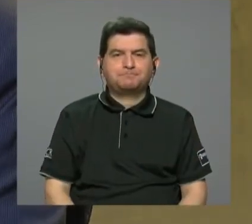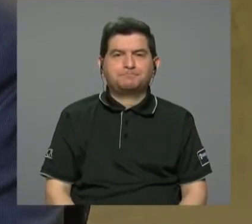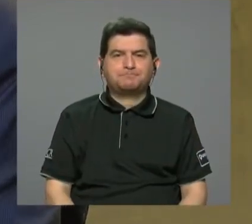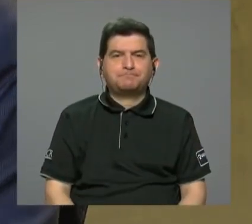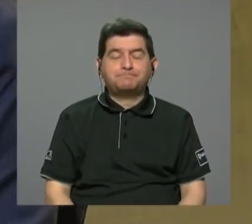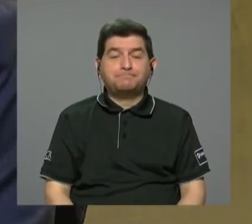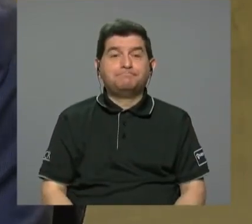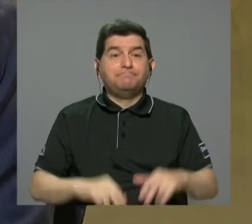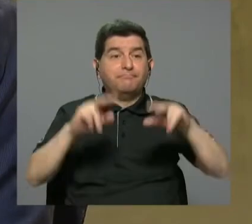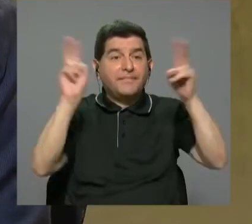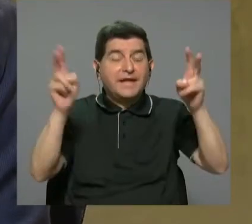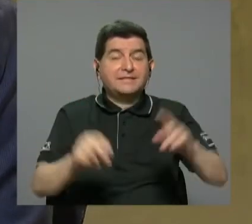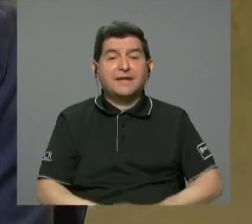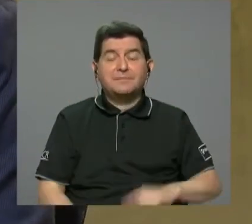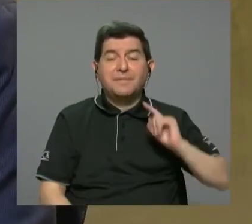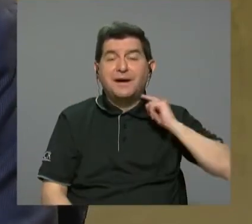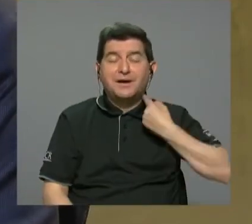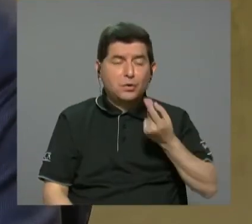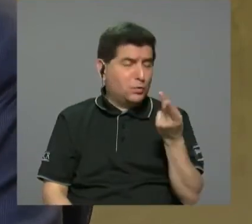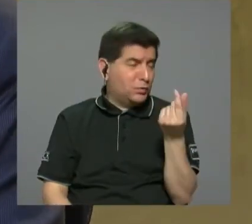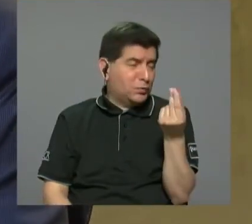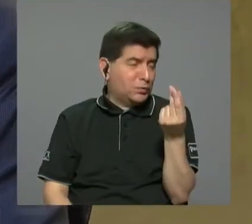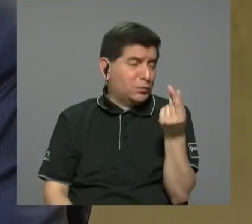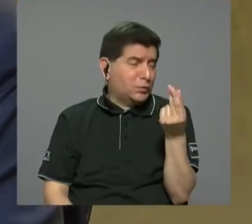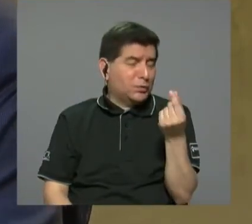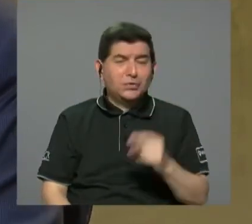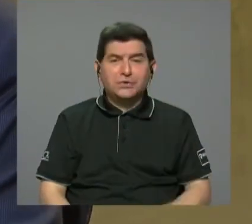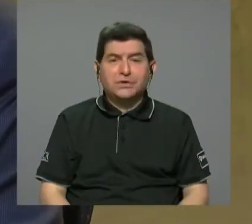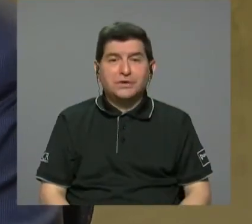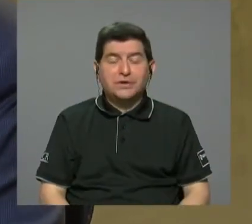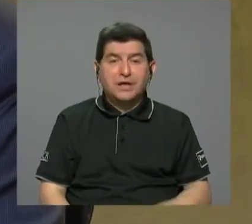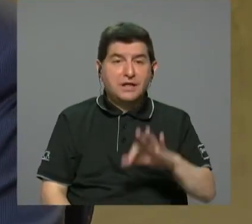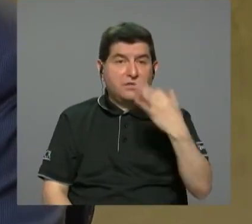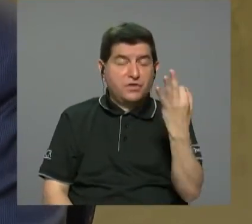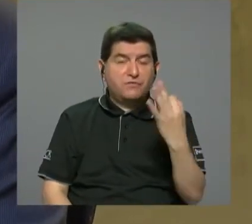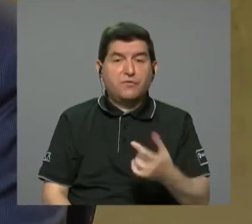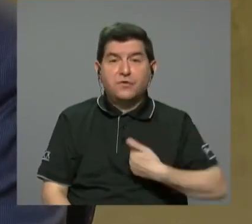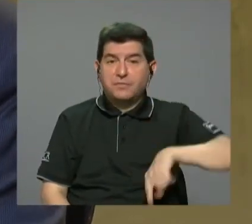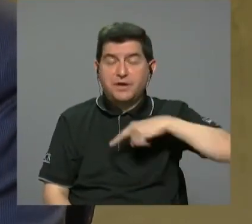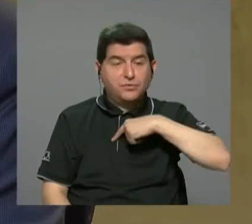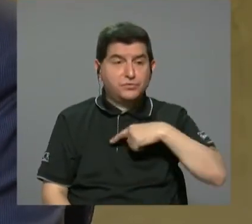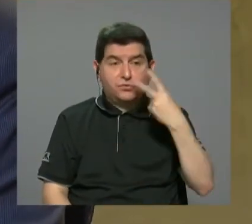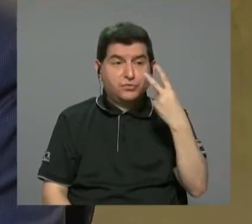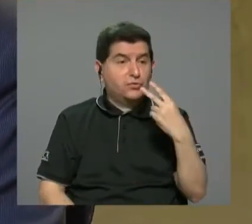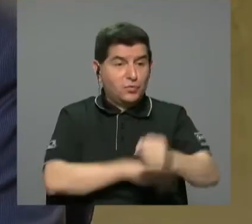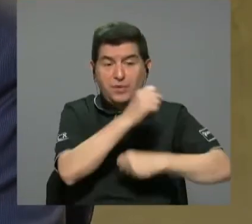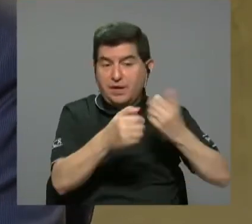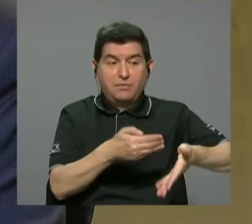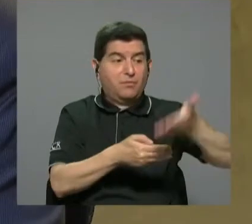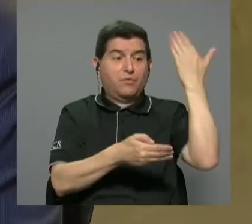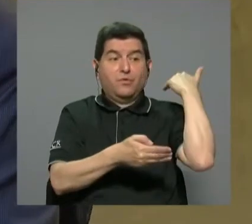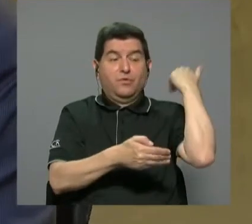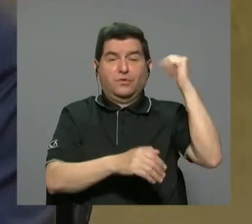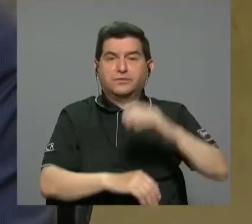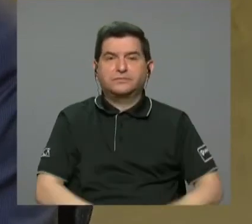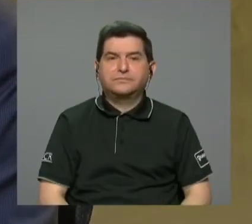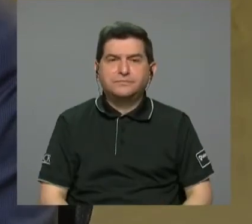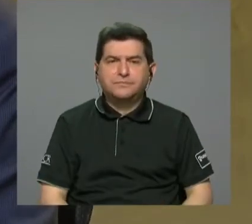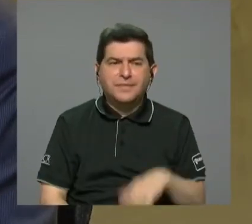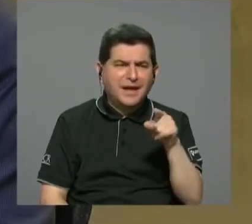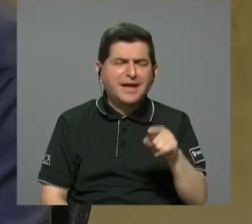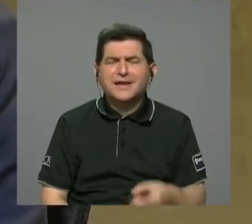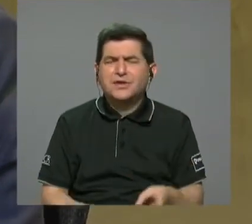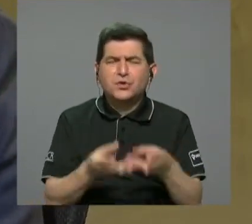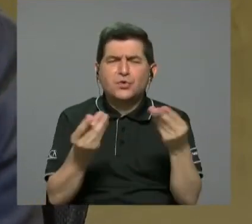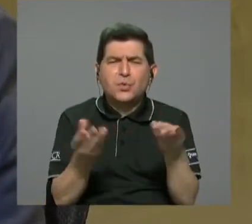y el tema de la inflación a niveles también que no se veían hace décadas, ¿no? Entonces nos genera